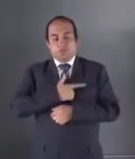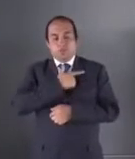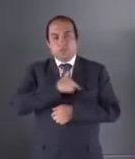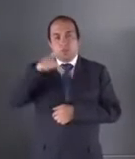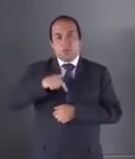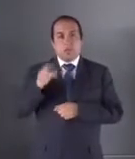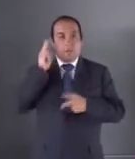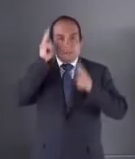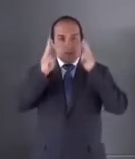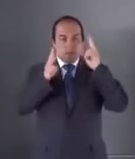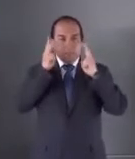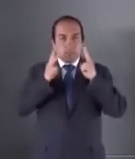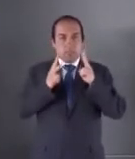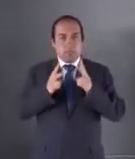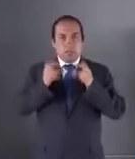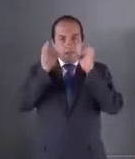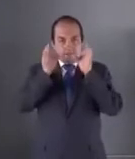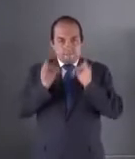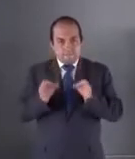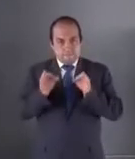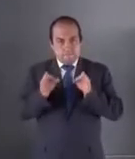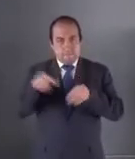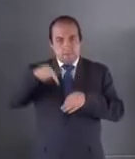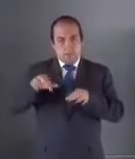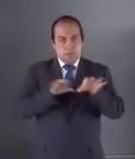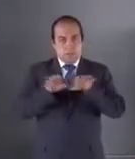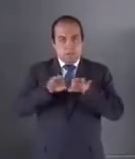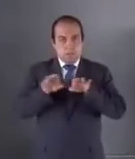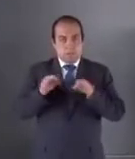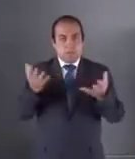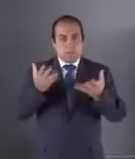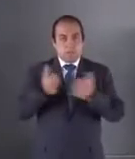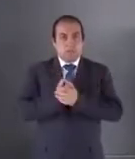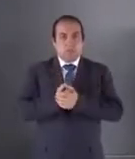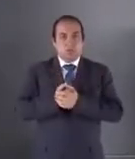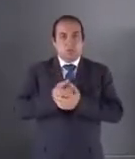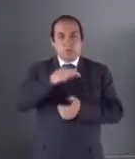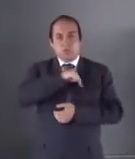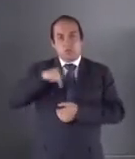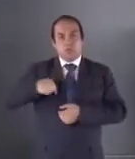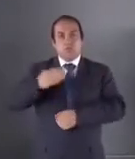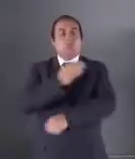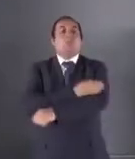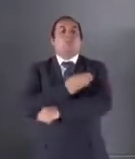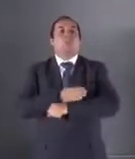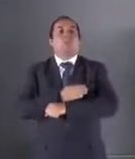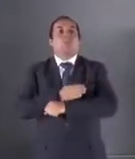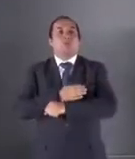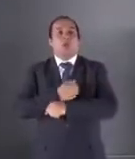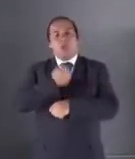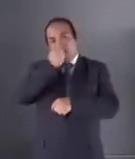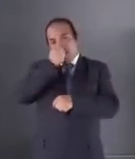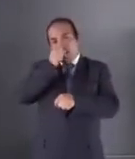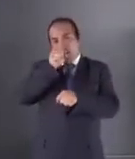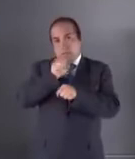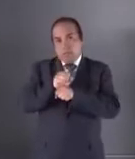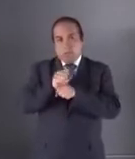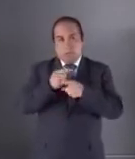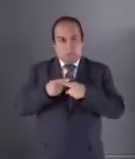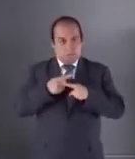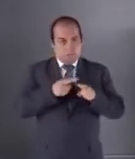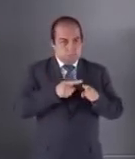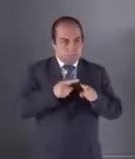constatar todo el trabajo que se ha realizado. Por nuestra parte, hemos acompañado a las secretarías